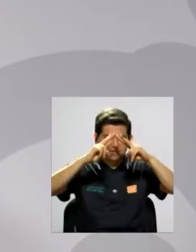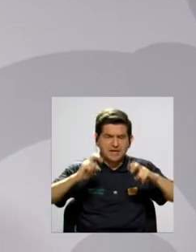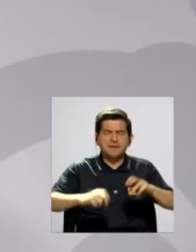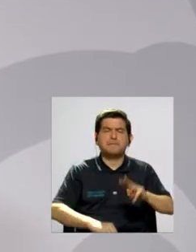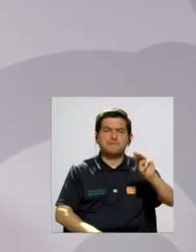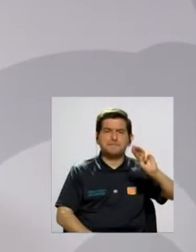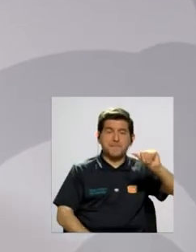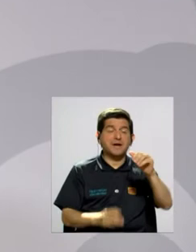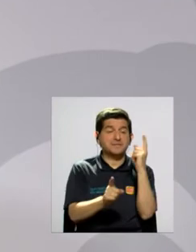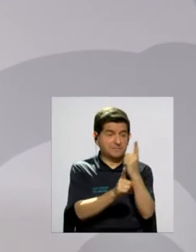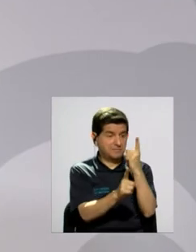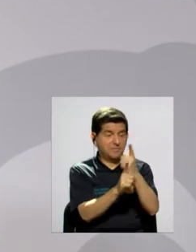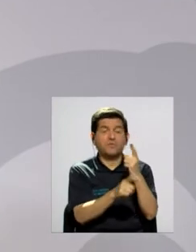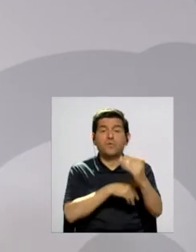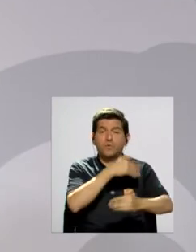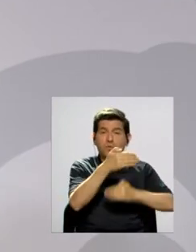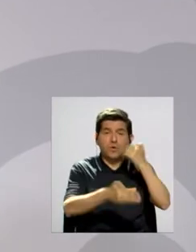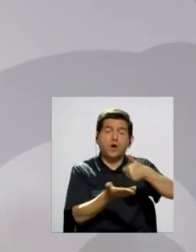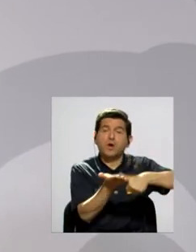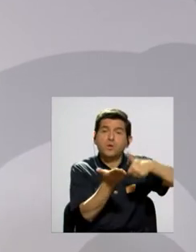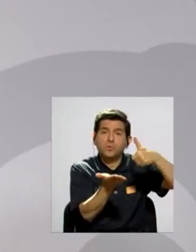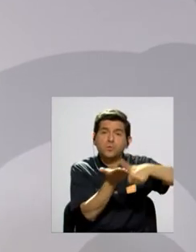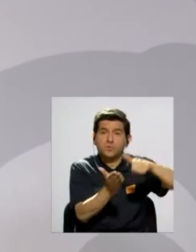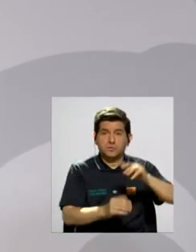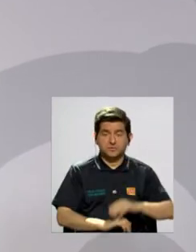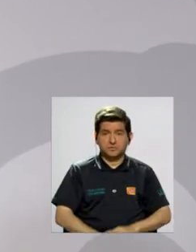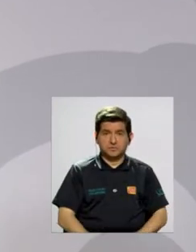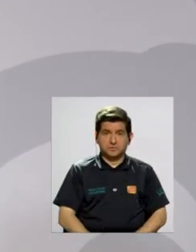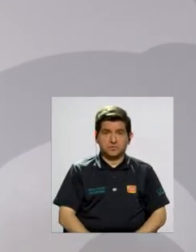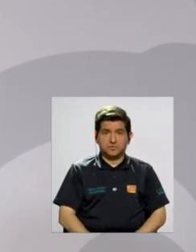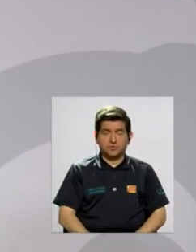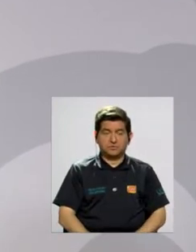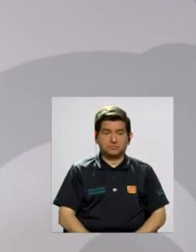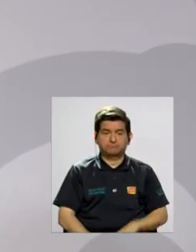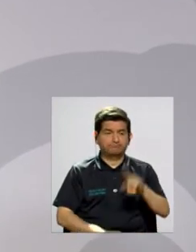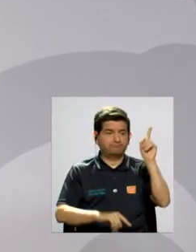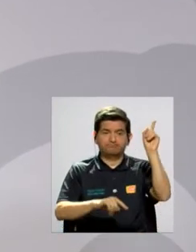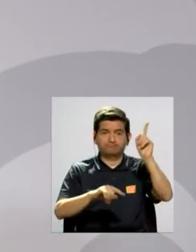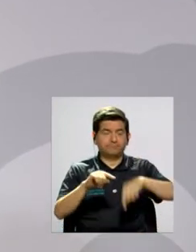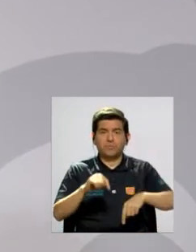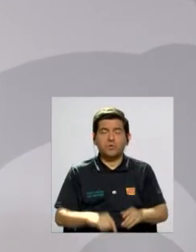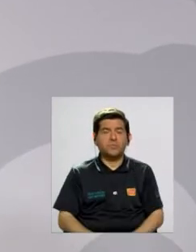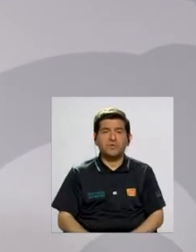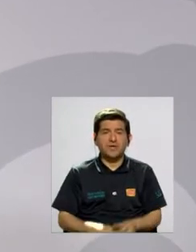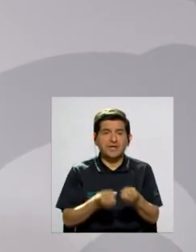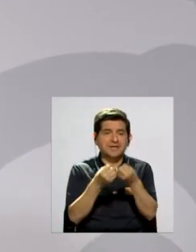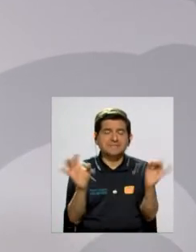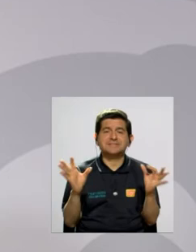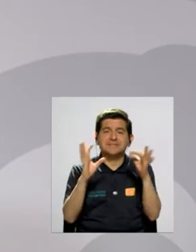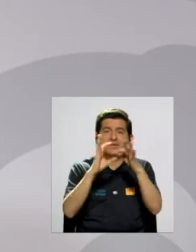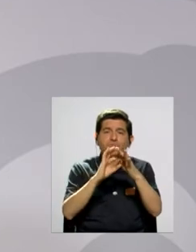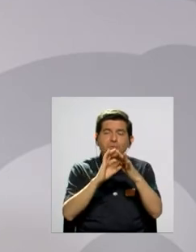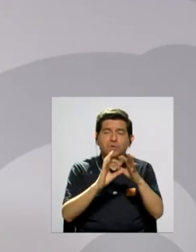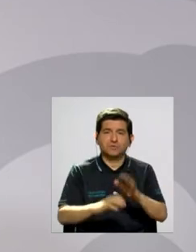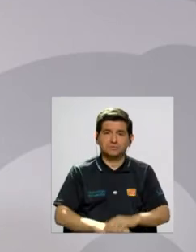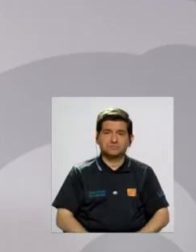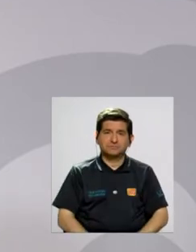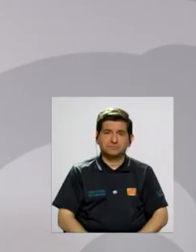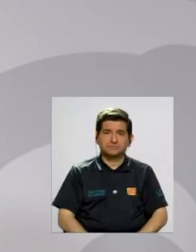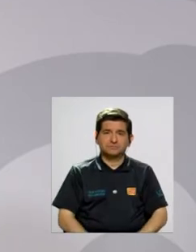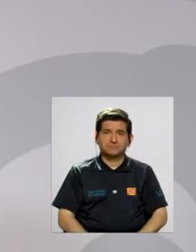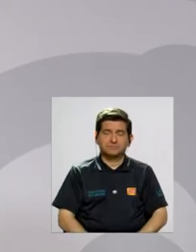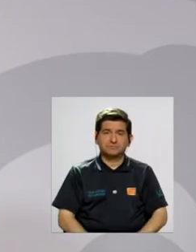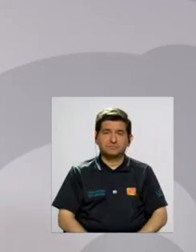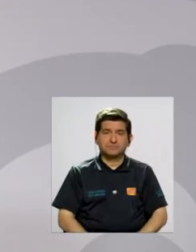es muy pertinente ante un proceso electoral que no se puede si no lo hacemos juntos. Exacto. Tenemos, por eso tenemos